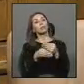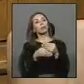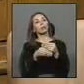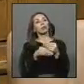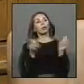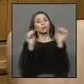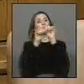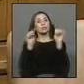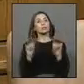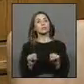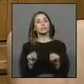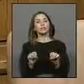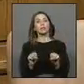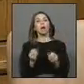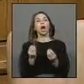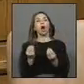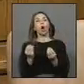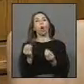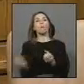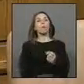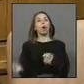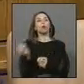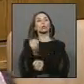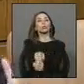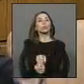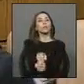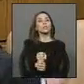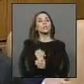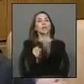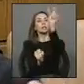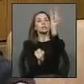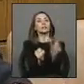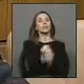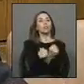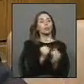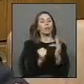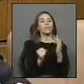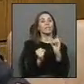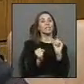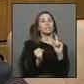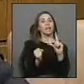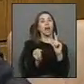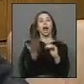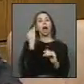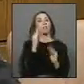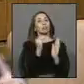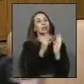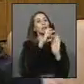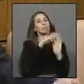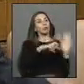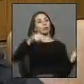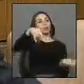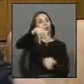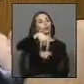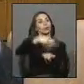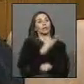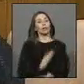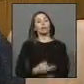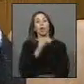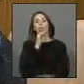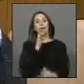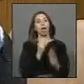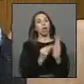un sistema de subrogancia y suplencia, que no estaba en el proyecto original dando forma,